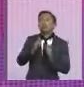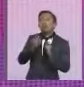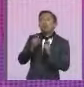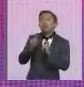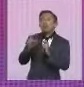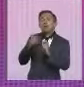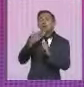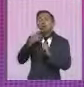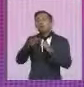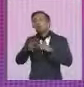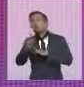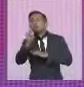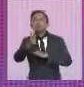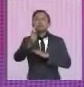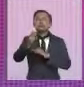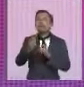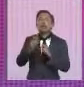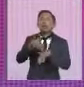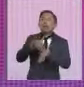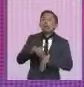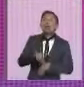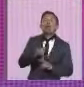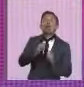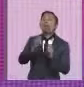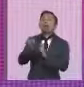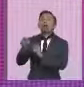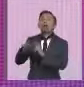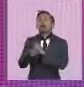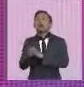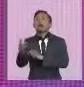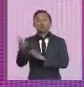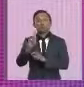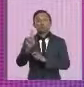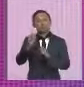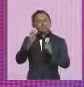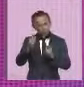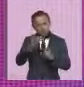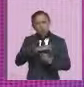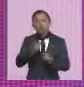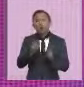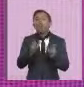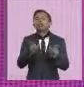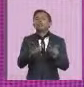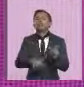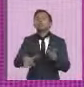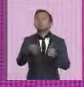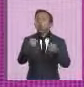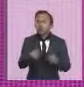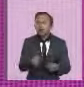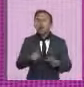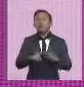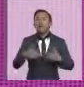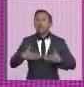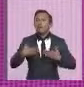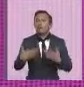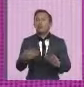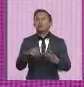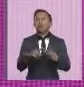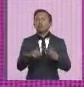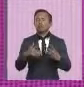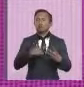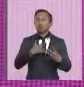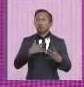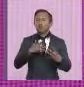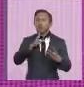nosotros, quienes valoramos la seguridad, la confianza, la certeza y la estabilidad. Creo en